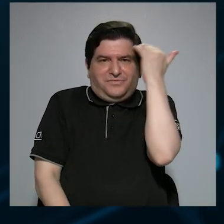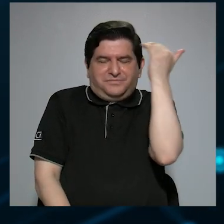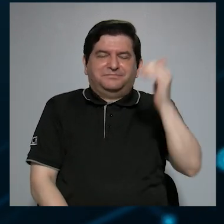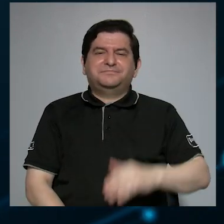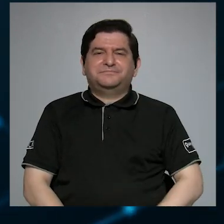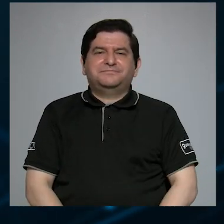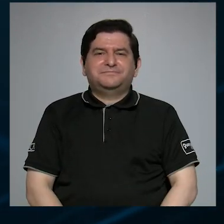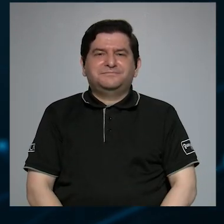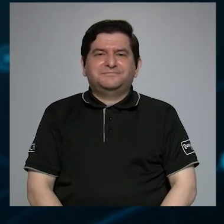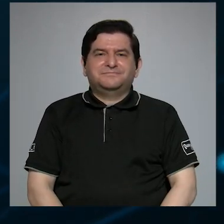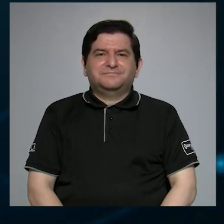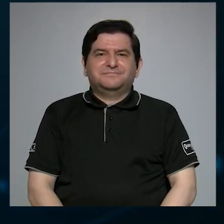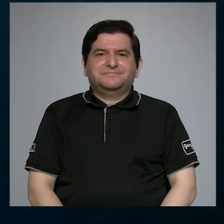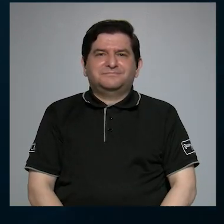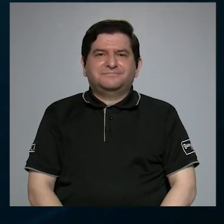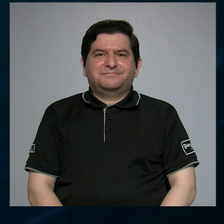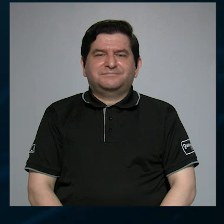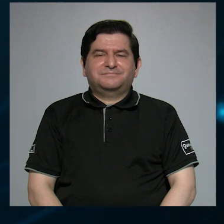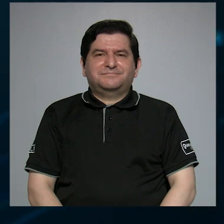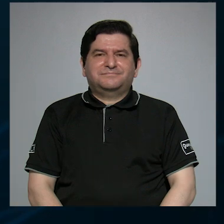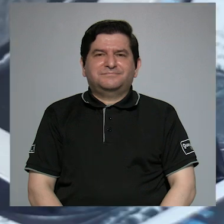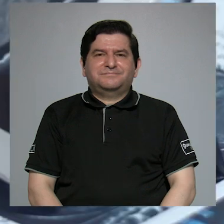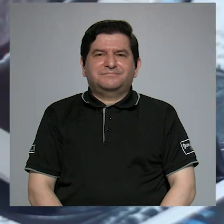del conocimiento.